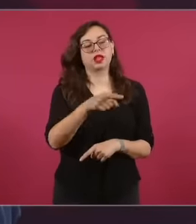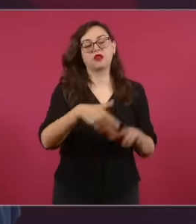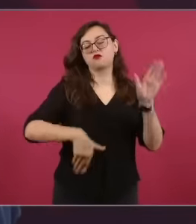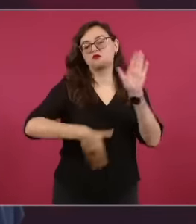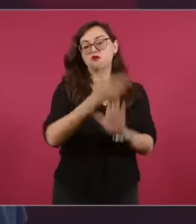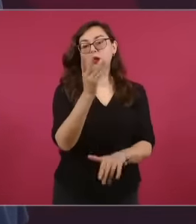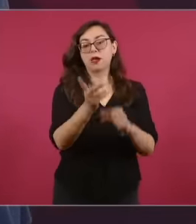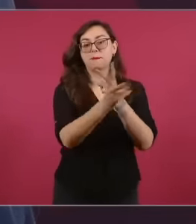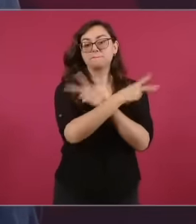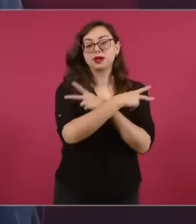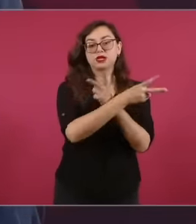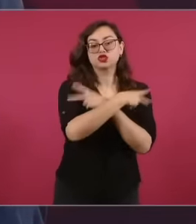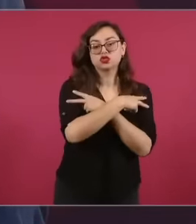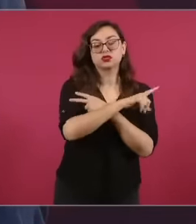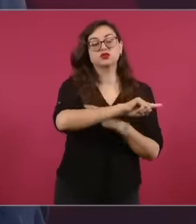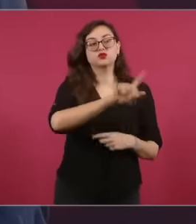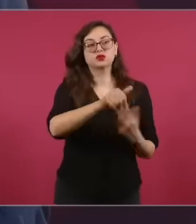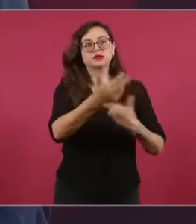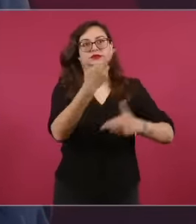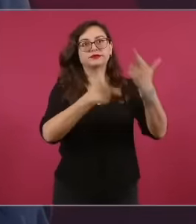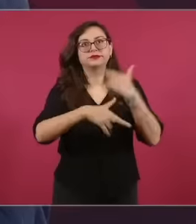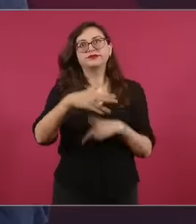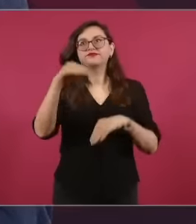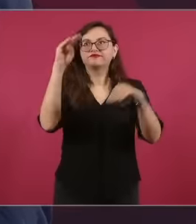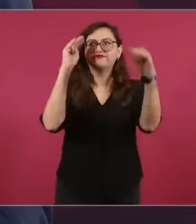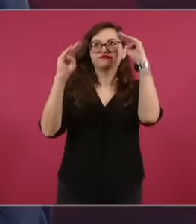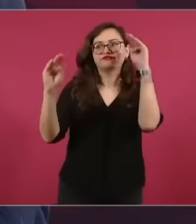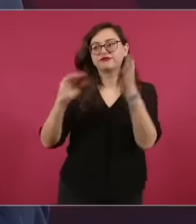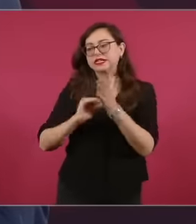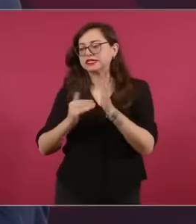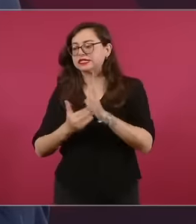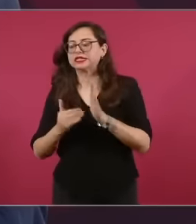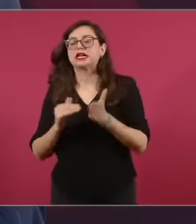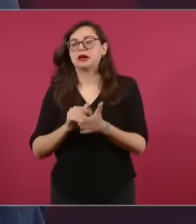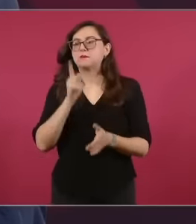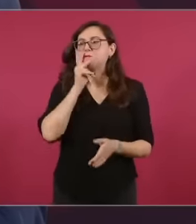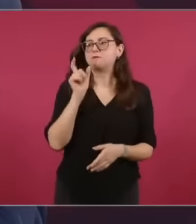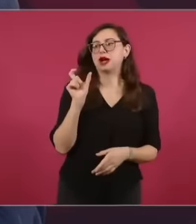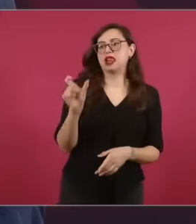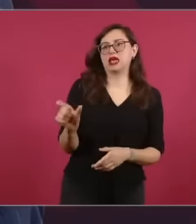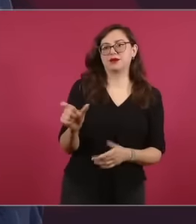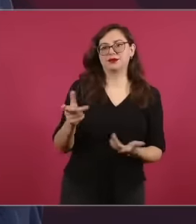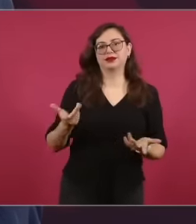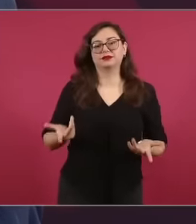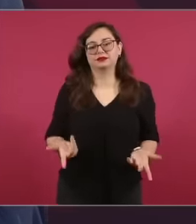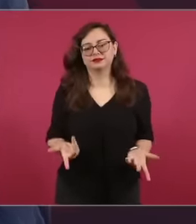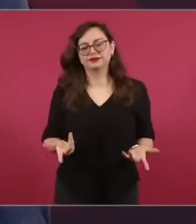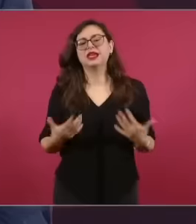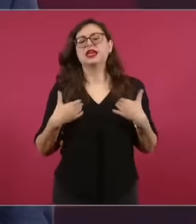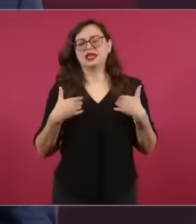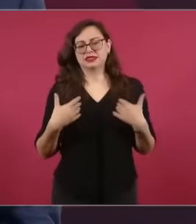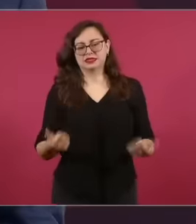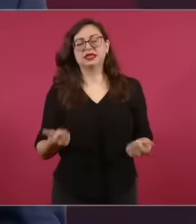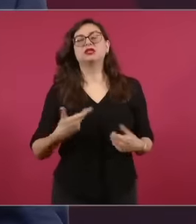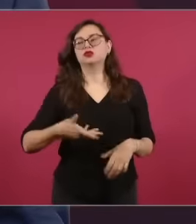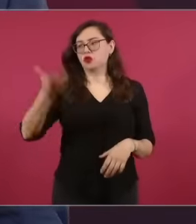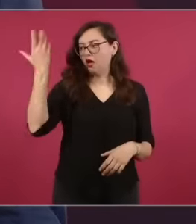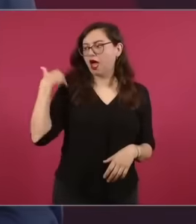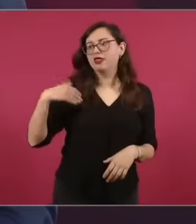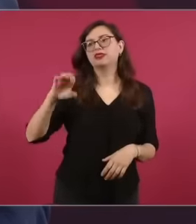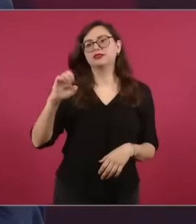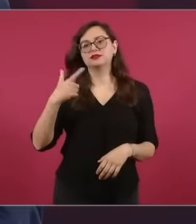que esté enojado porque recibía dinero de los anteriores